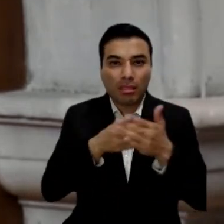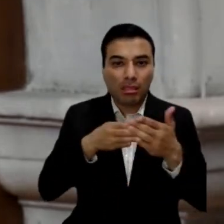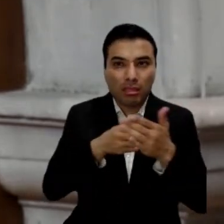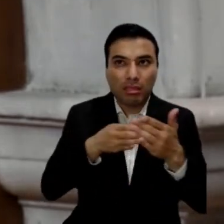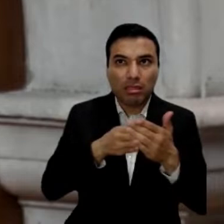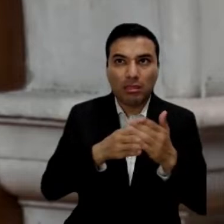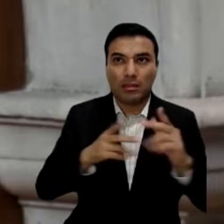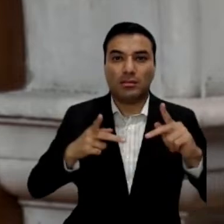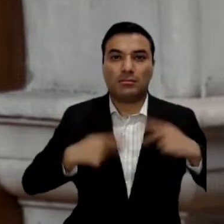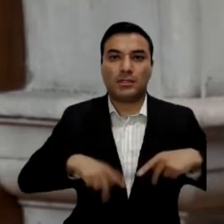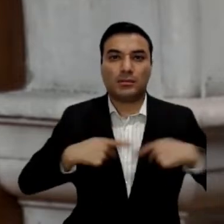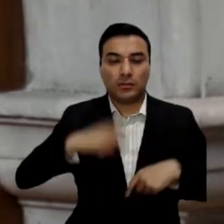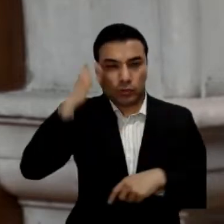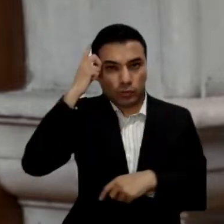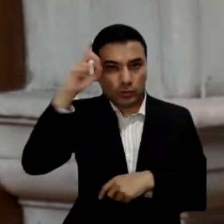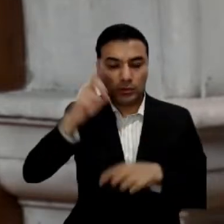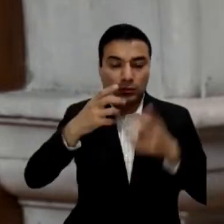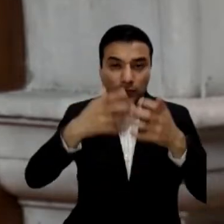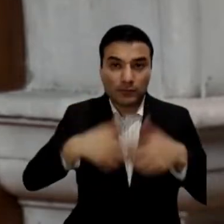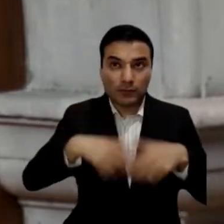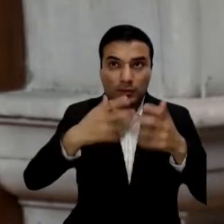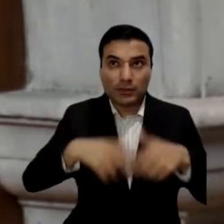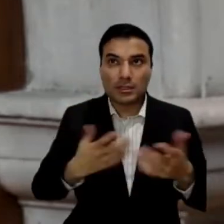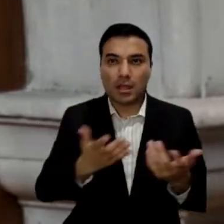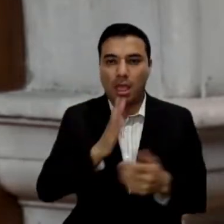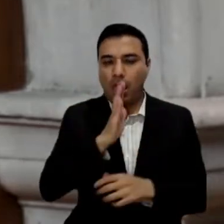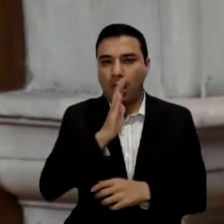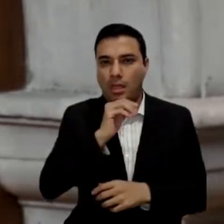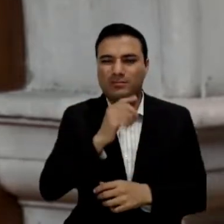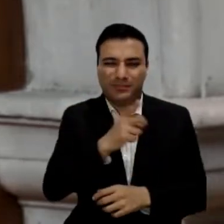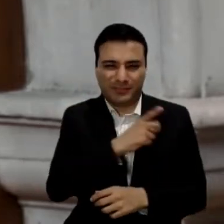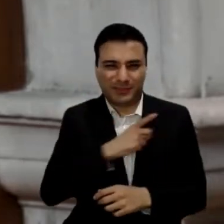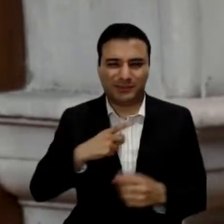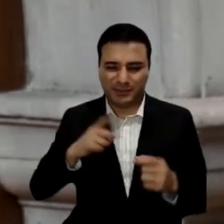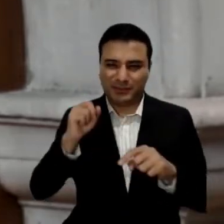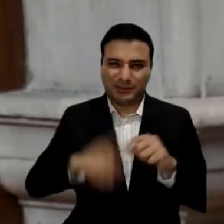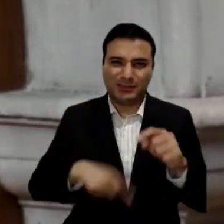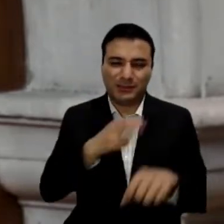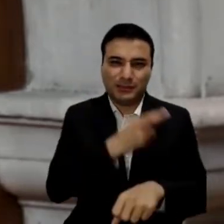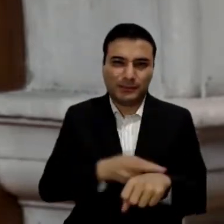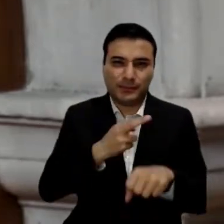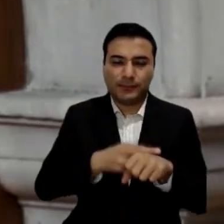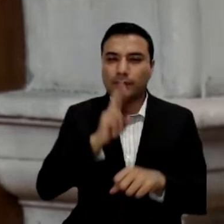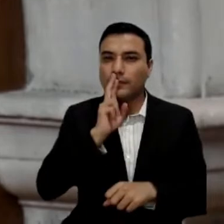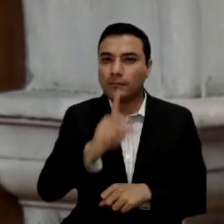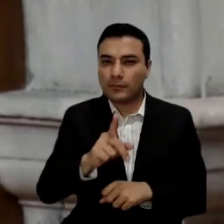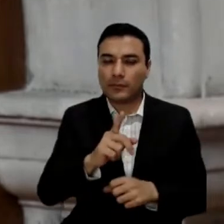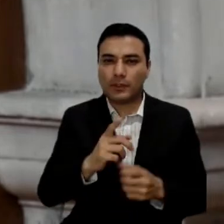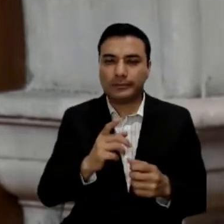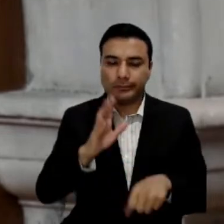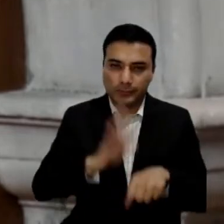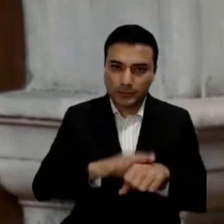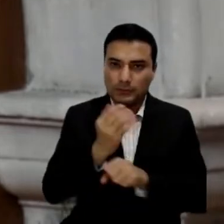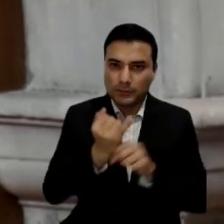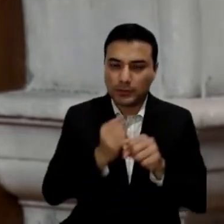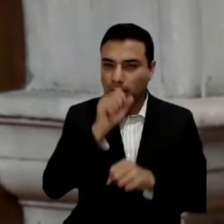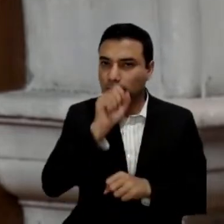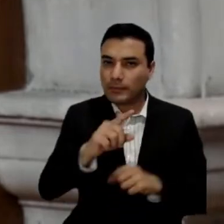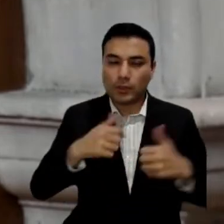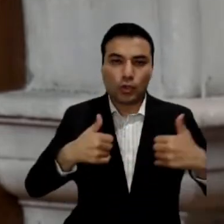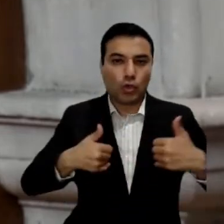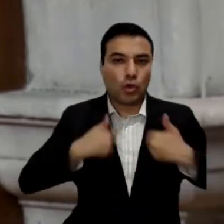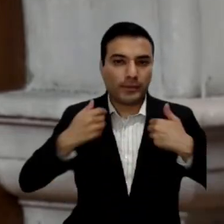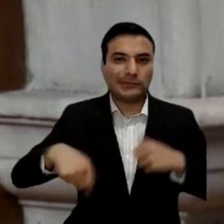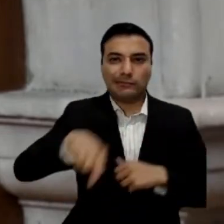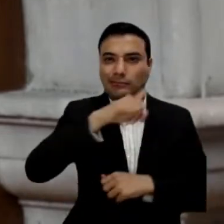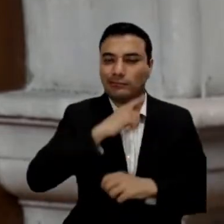para promover la investigación, así como preparar a nuestros jóvenes para enfrentar con mejores habilidades, conocimientos